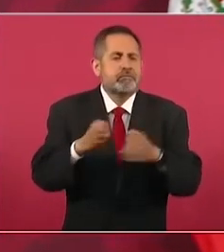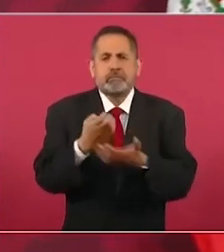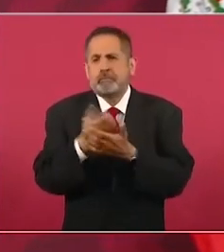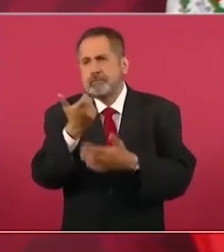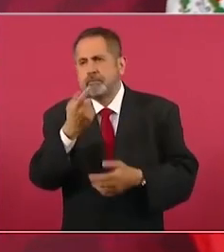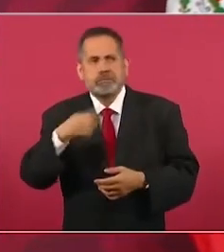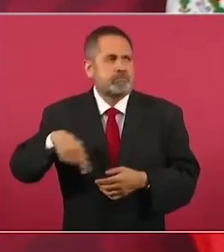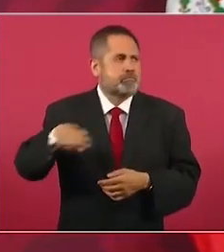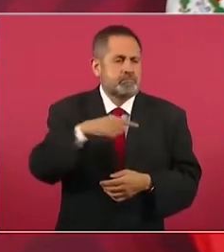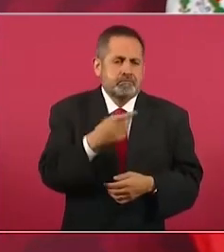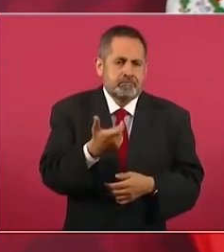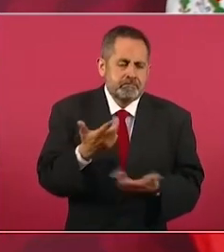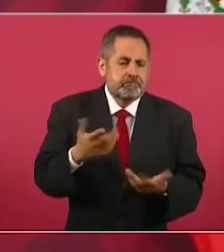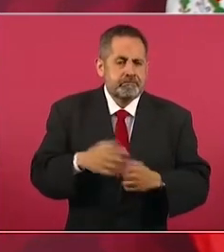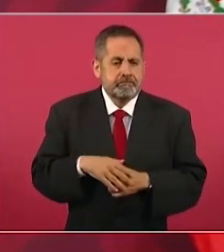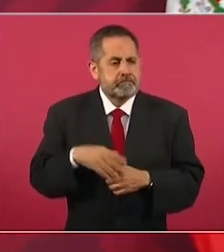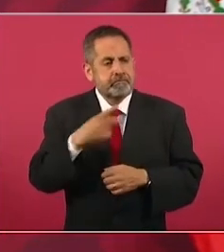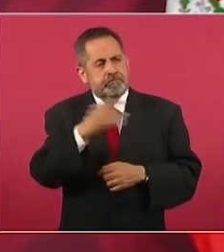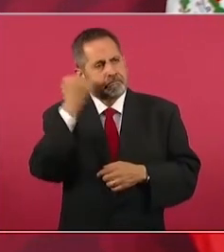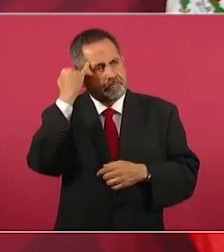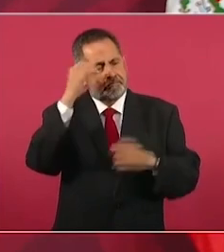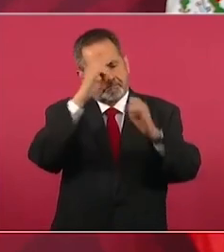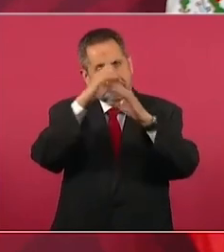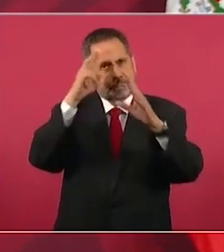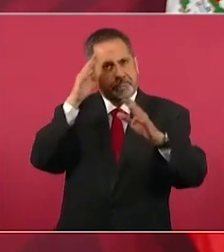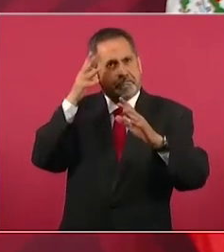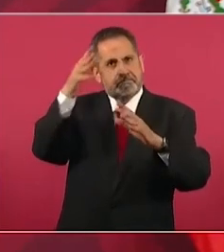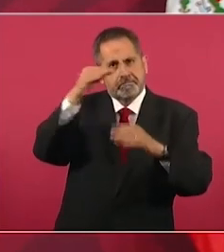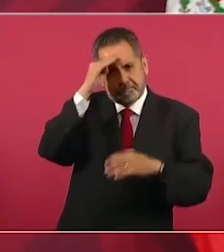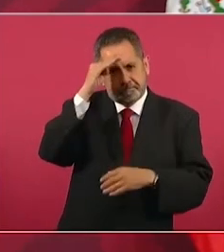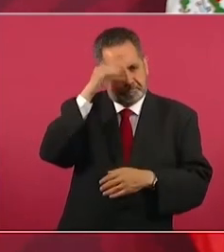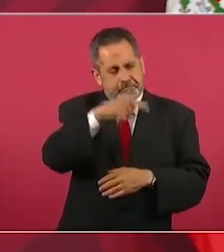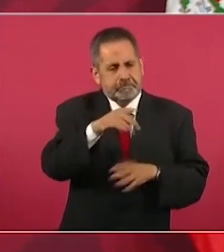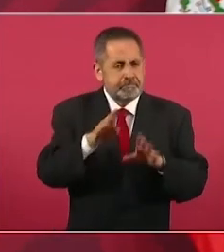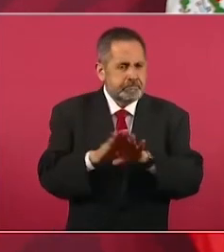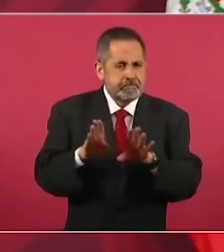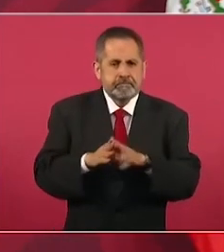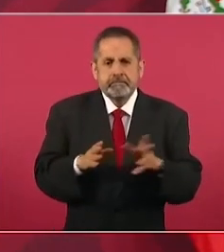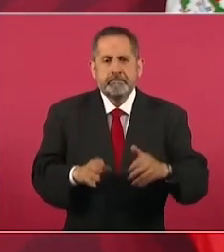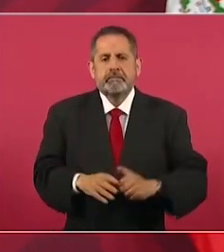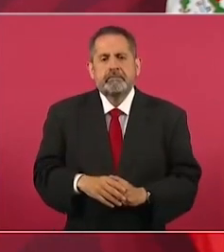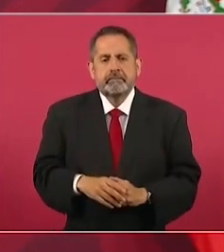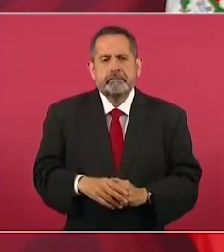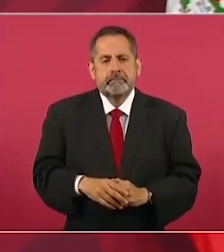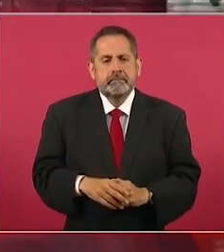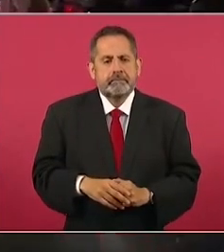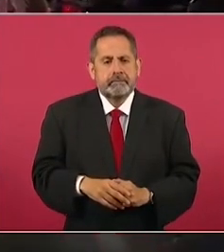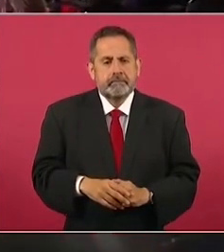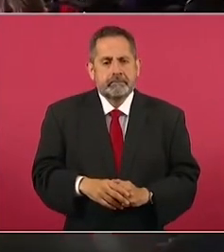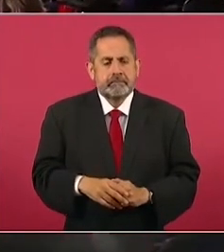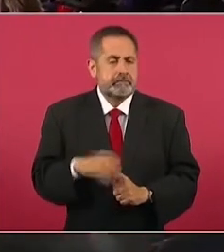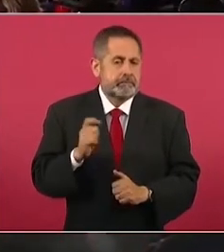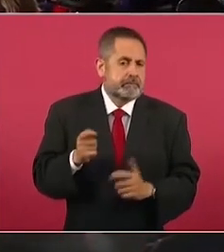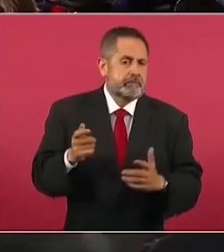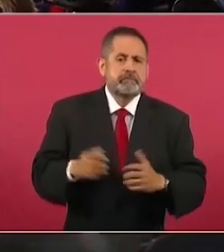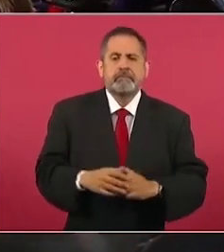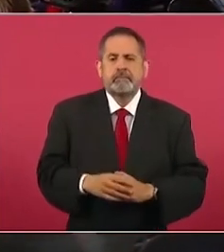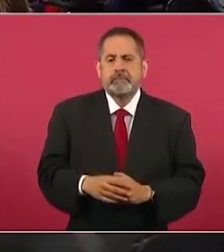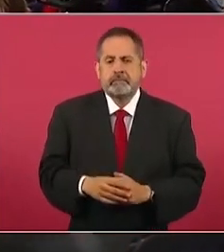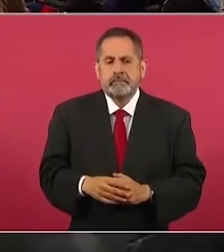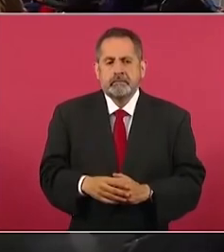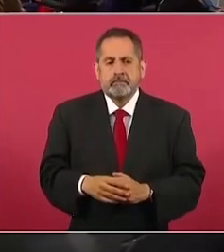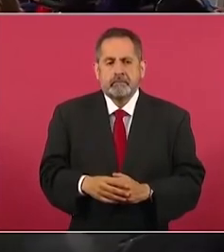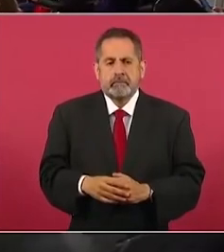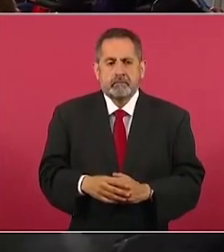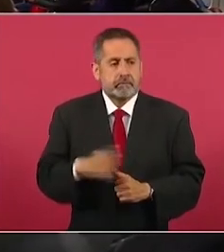economía, cuál es su visión de las cosas, si